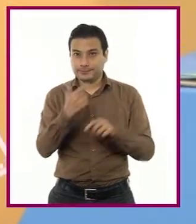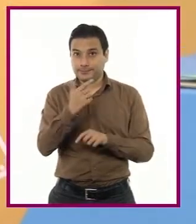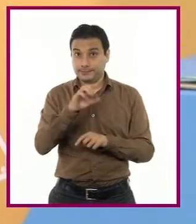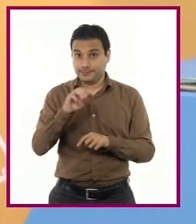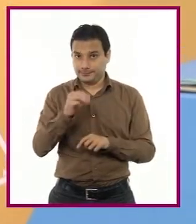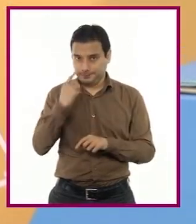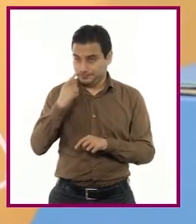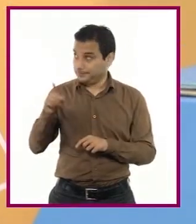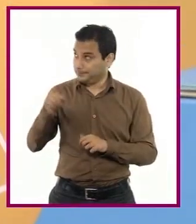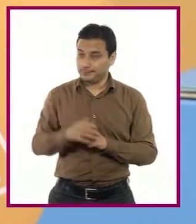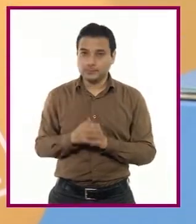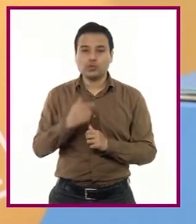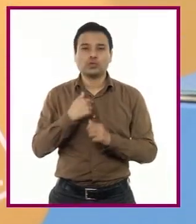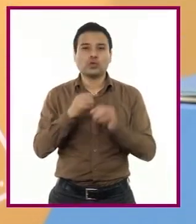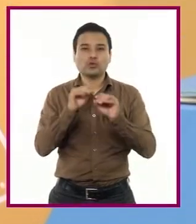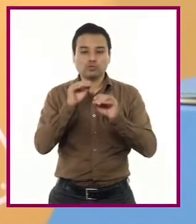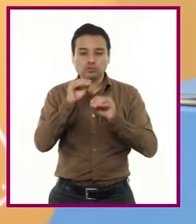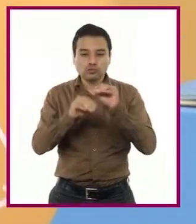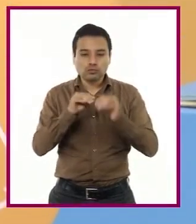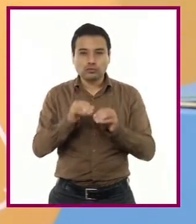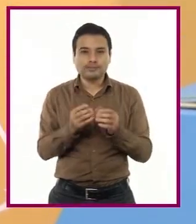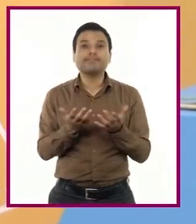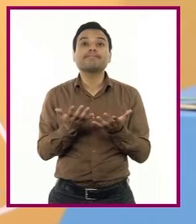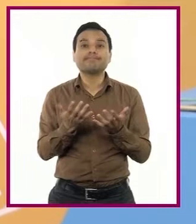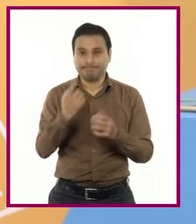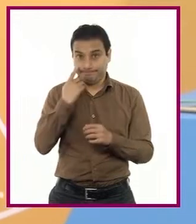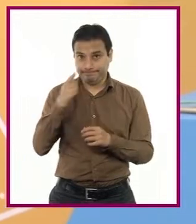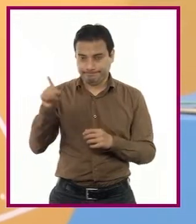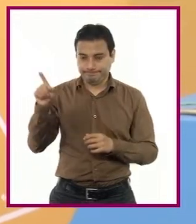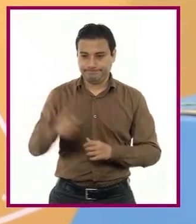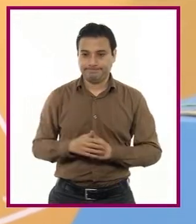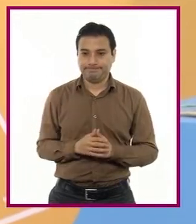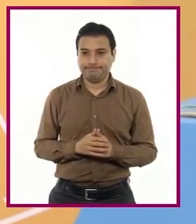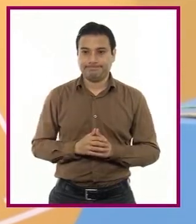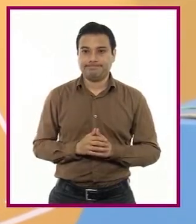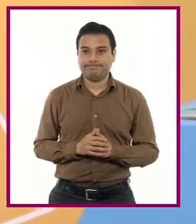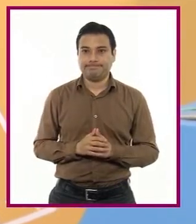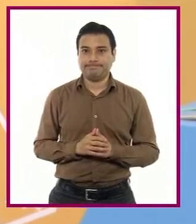El resultado que obtuve a esta prueba fue el siguiente.